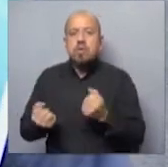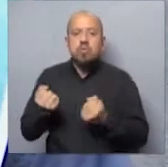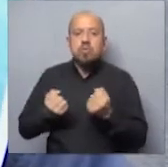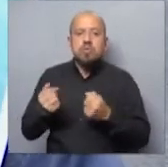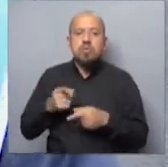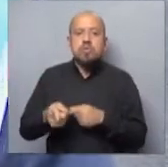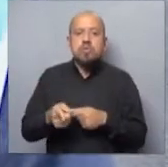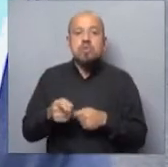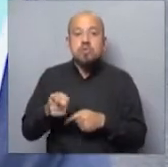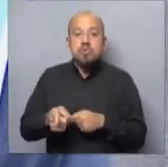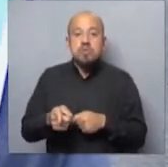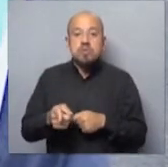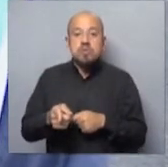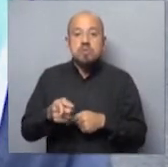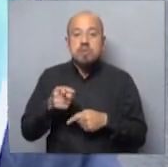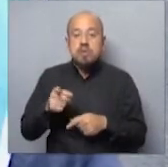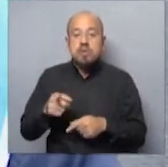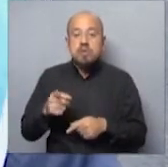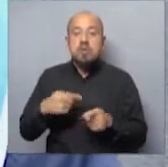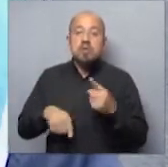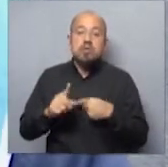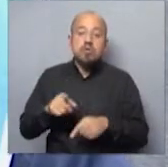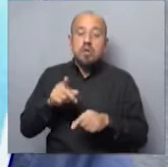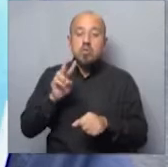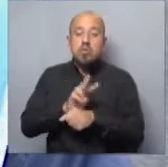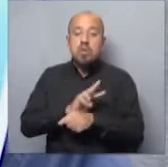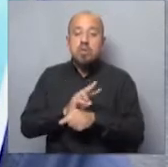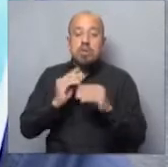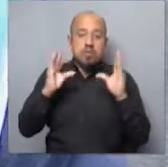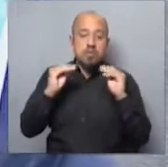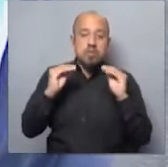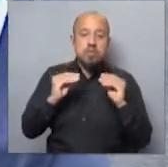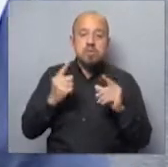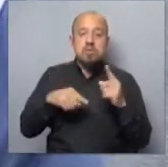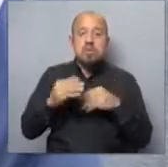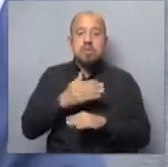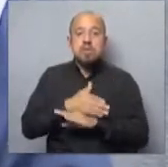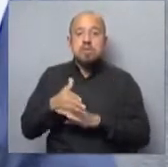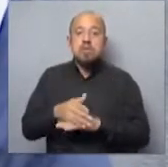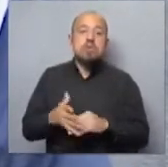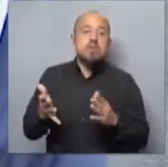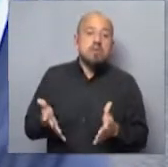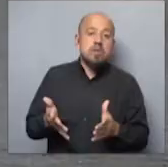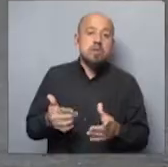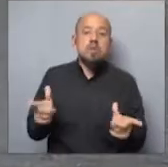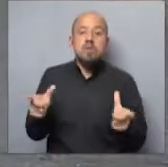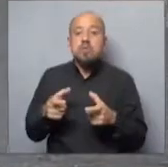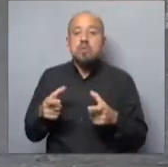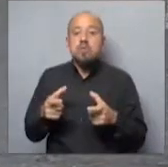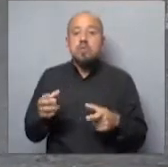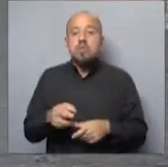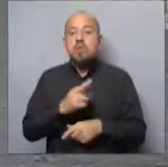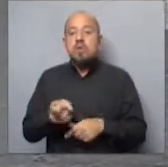a él lo habían dejado de sereno ahí. Pero después empezaron a pensar que estábamos haciendo reuniones